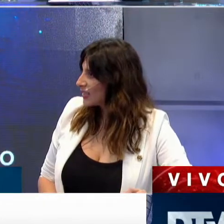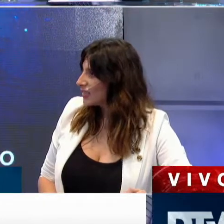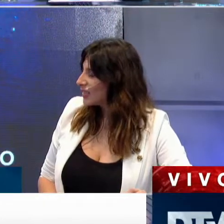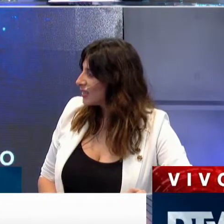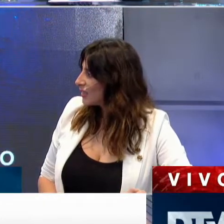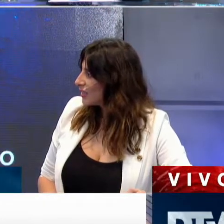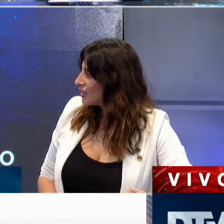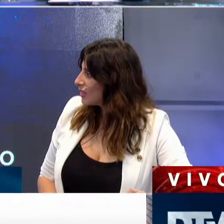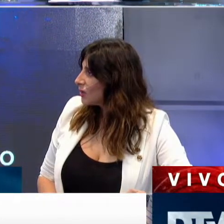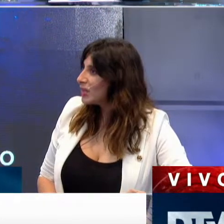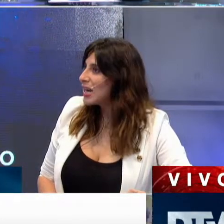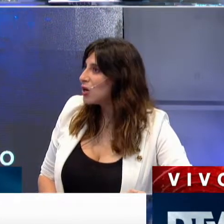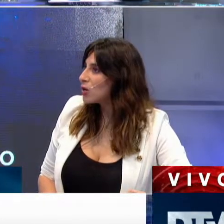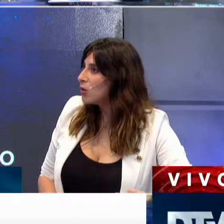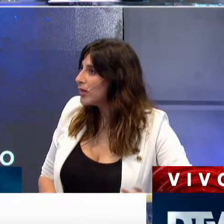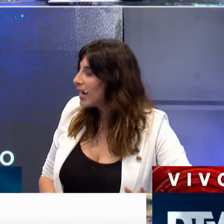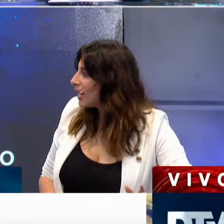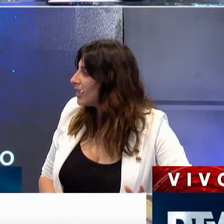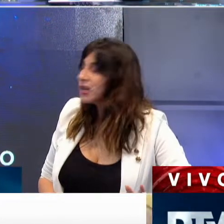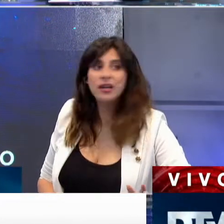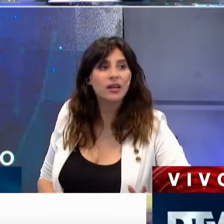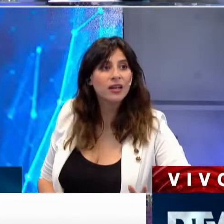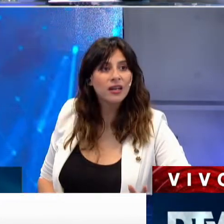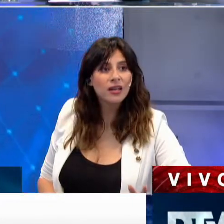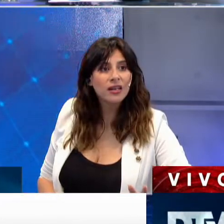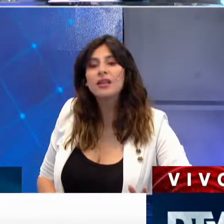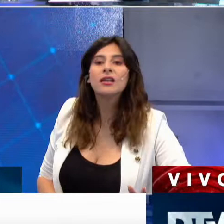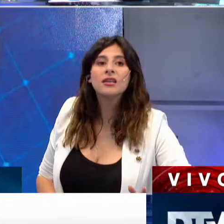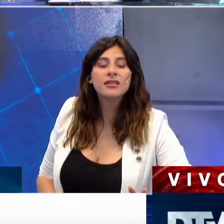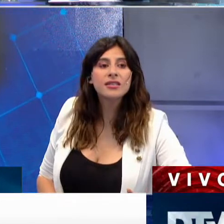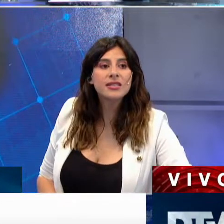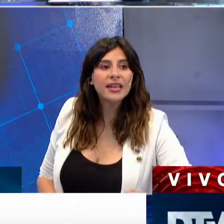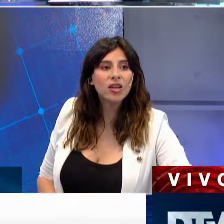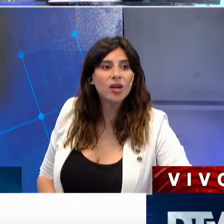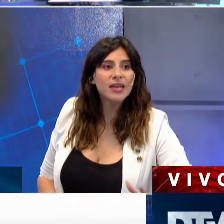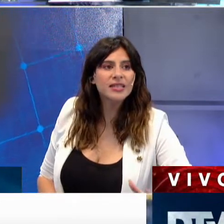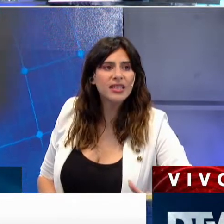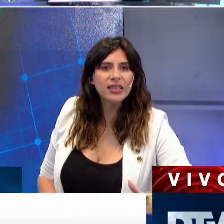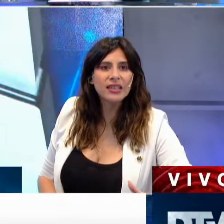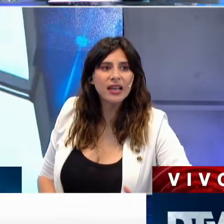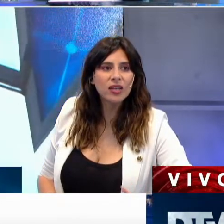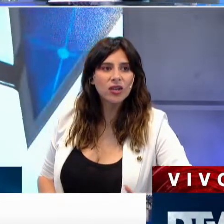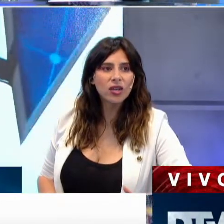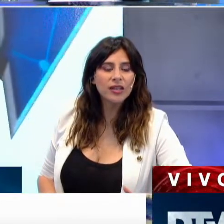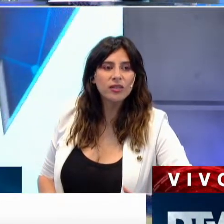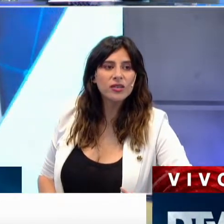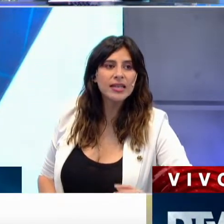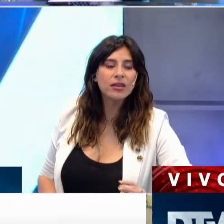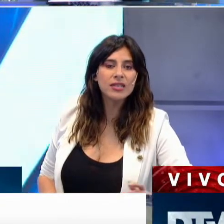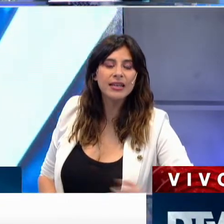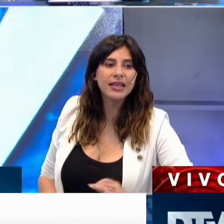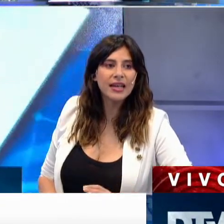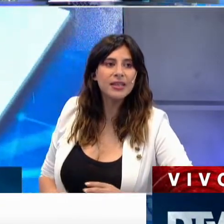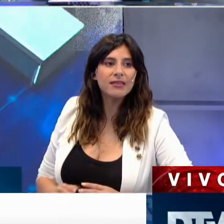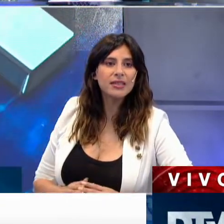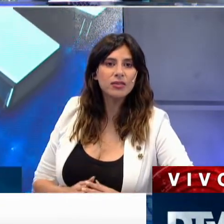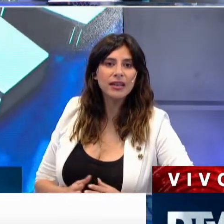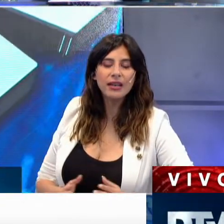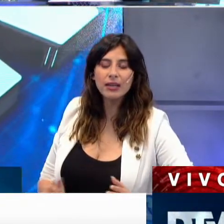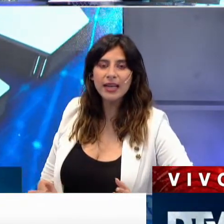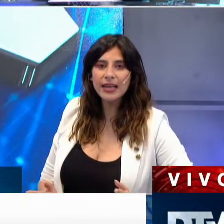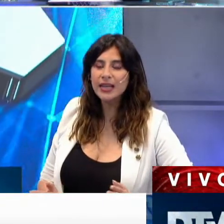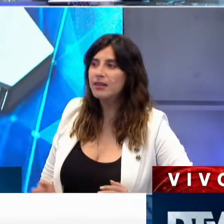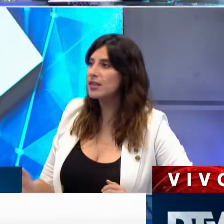Ah, sí, vi el número, una locura. Yo una locura. No calculo cuánto es. Bueno. 6,7 de alcohol. No sé, o sea, claramente